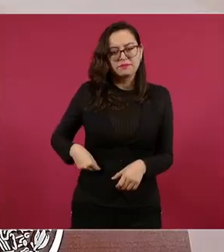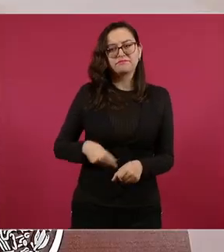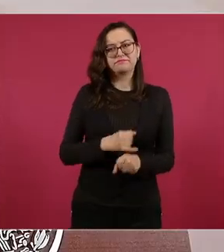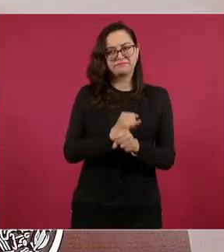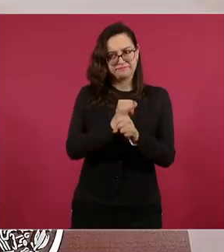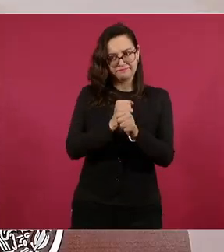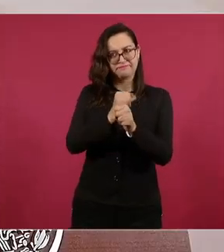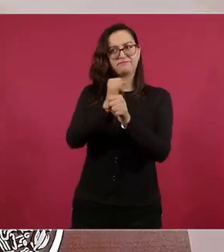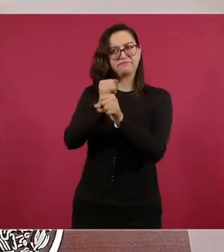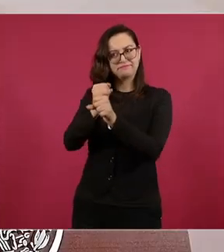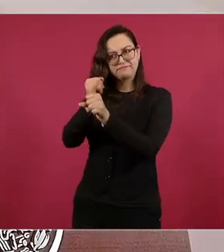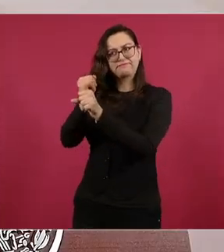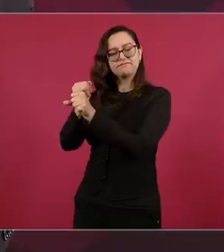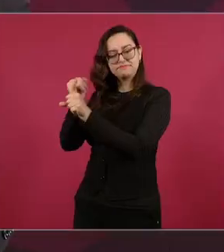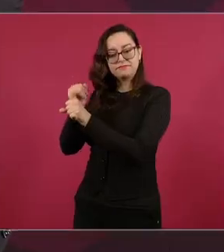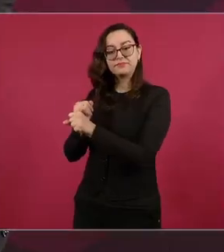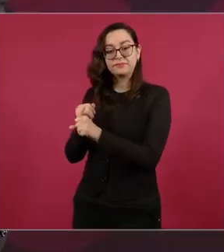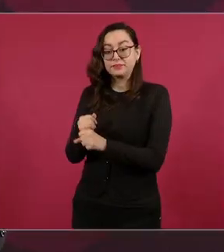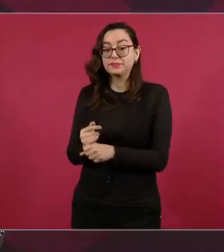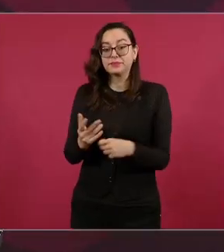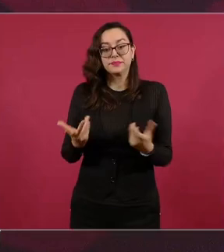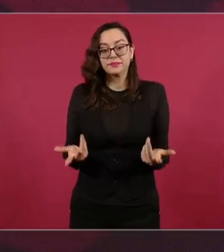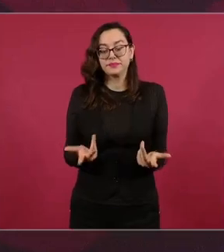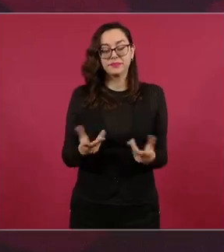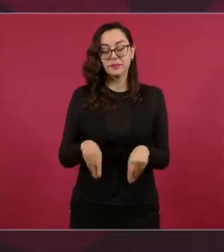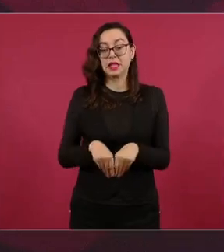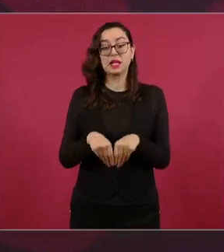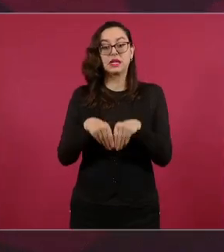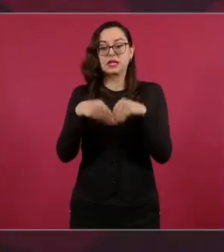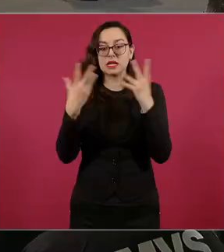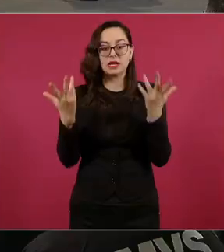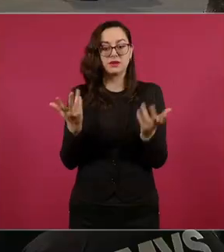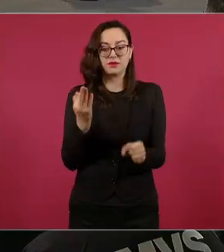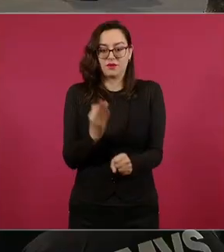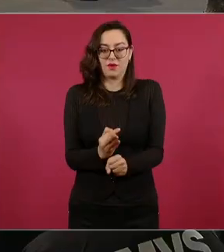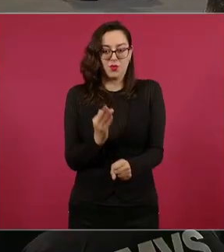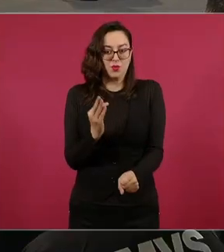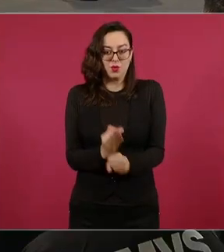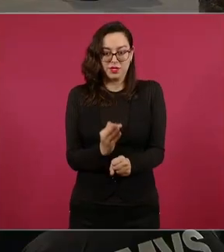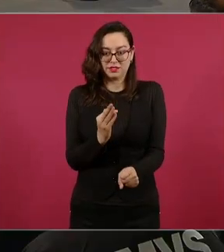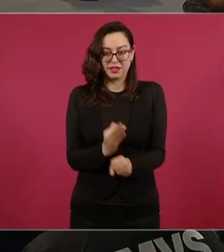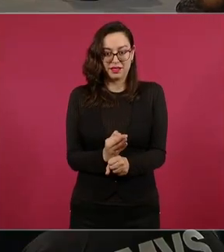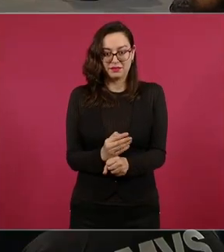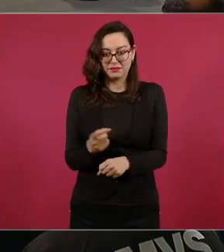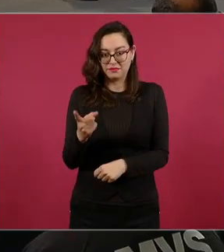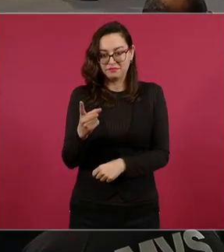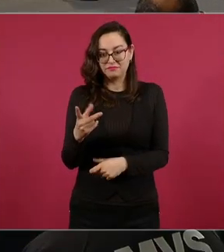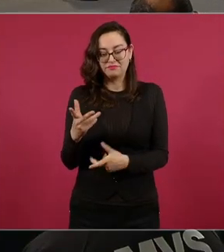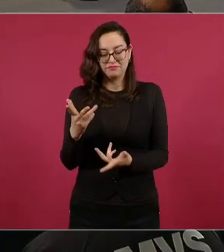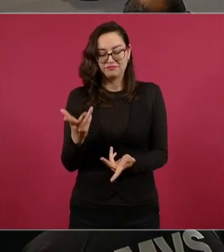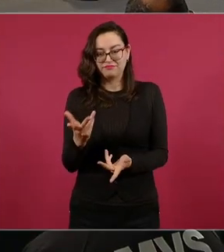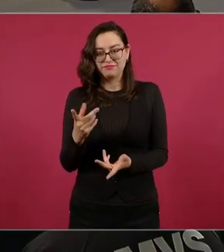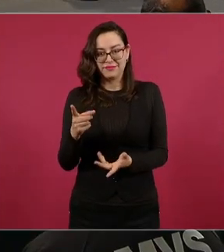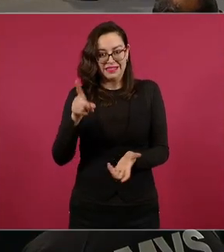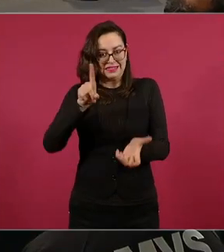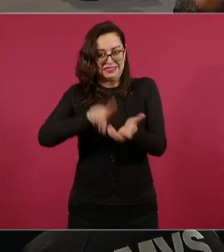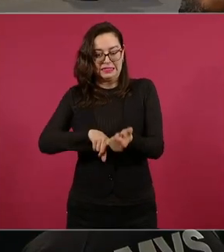descomposición que estamos enfrentando y de los intereses que están